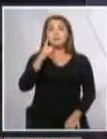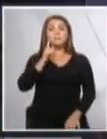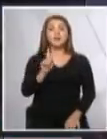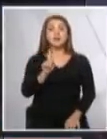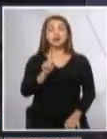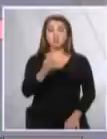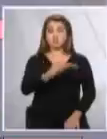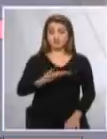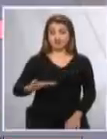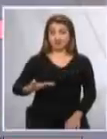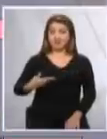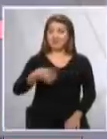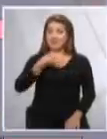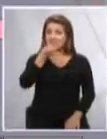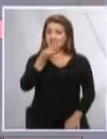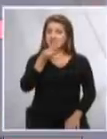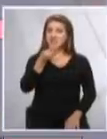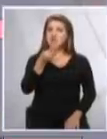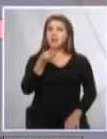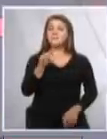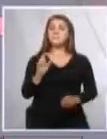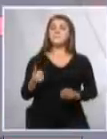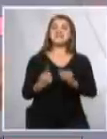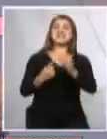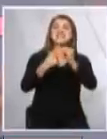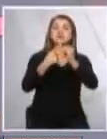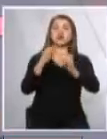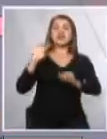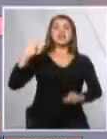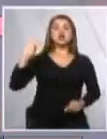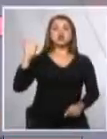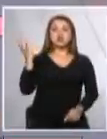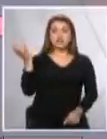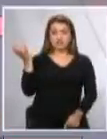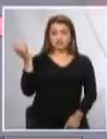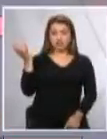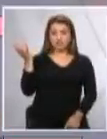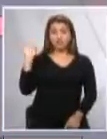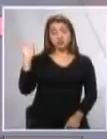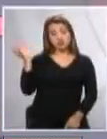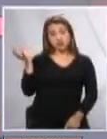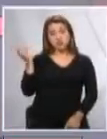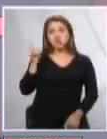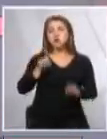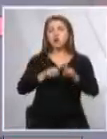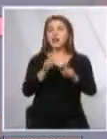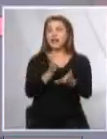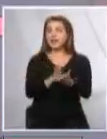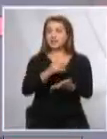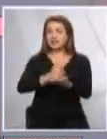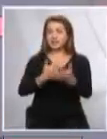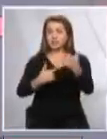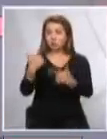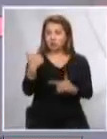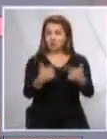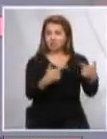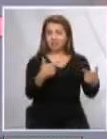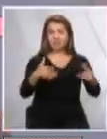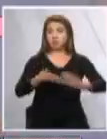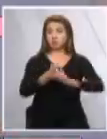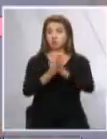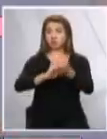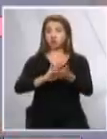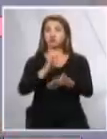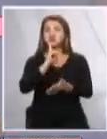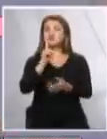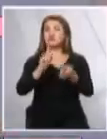pero la presidenta repite, ¿cierto?, el principio de inocencia, que creo que es de alguna manera la estrategia política que todos aquellos